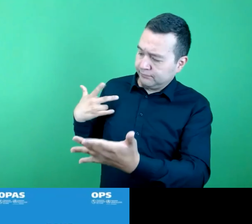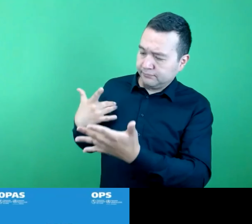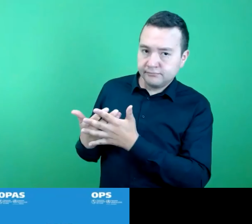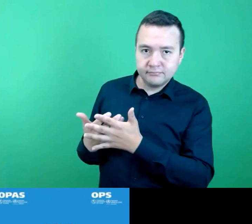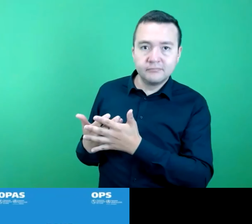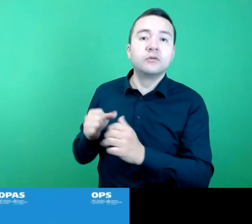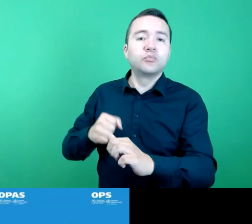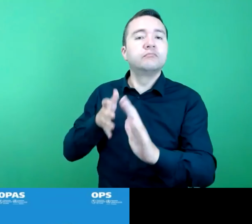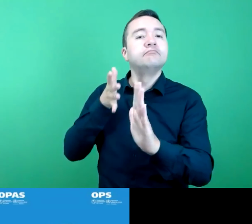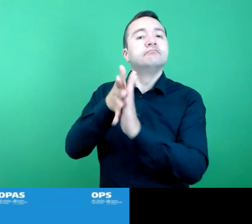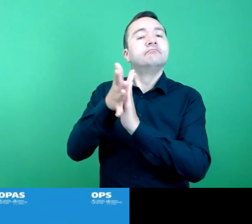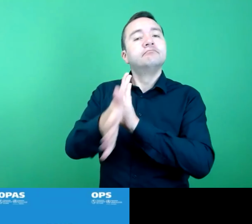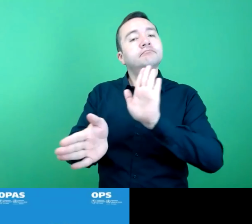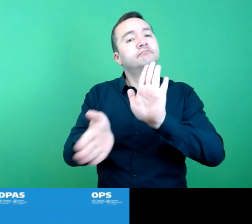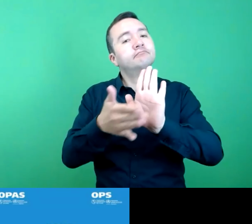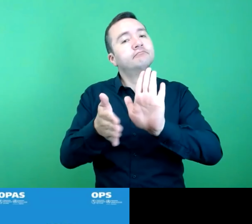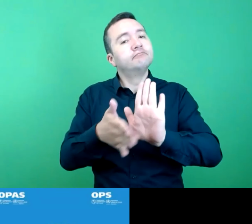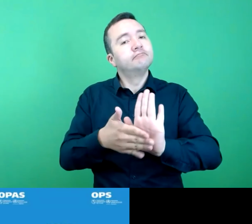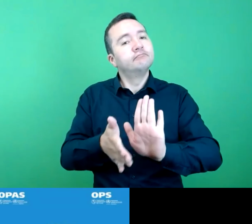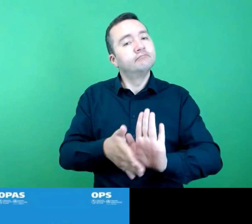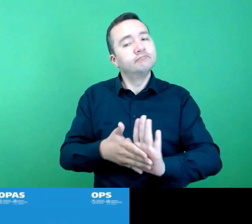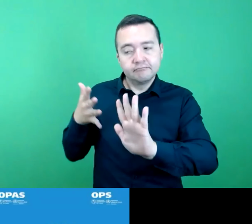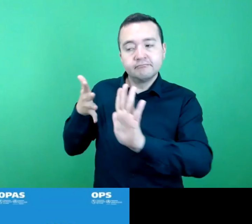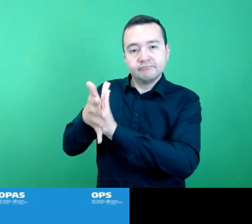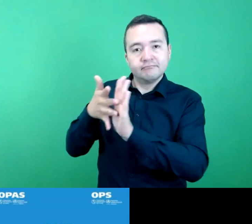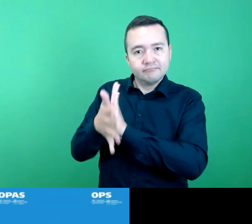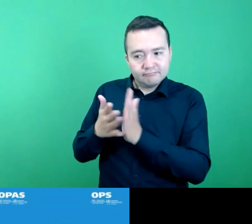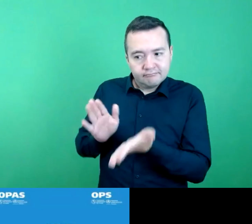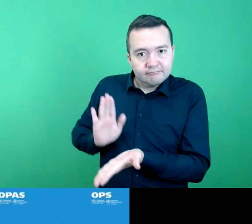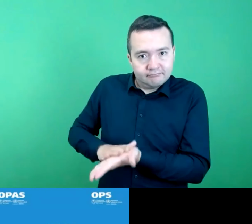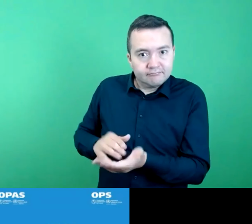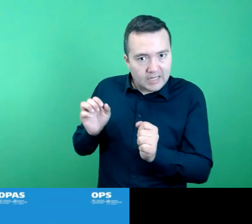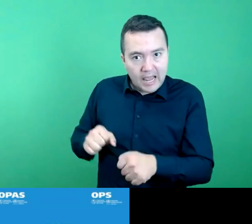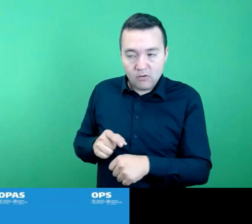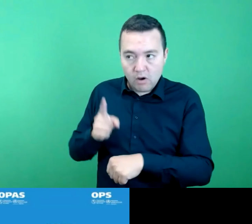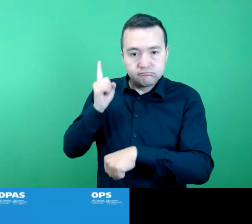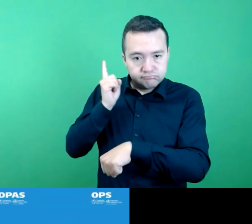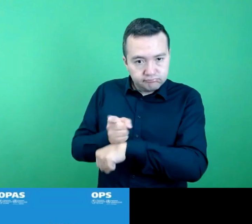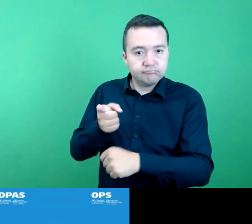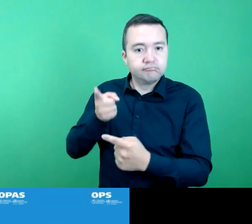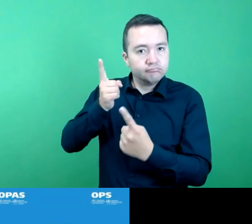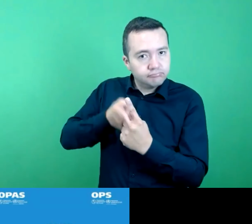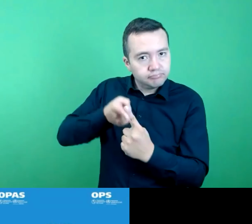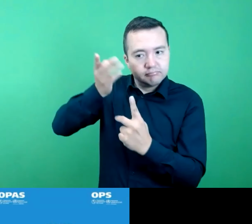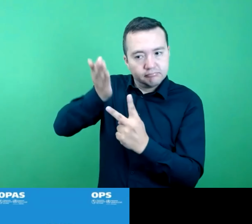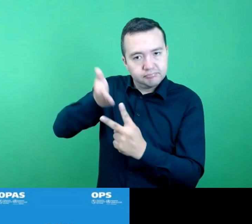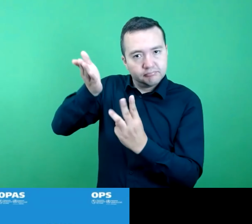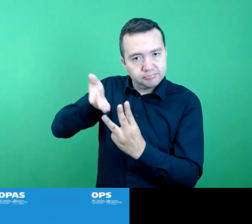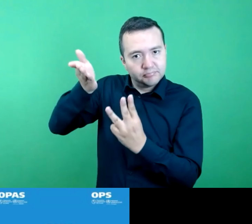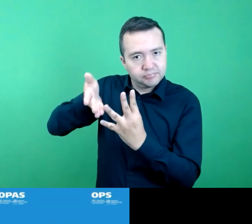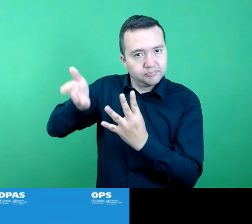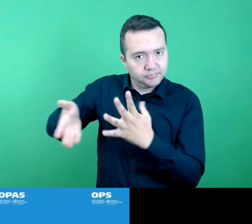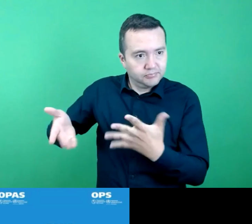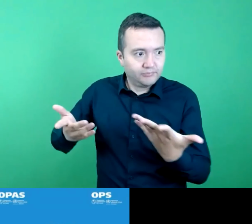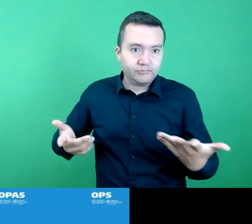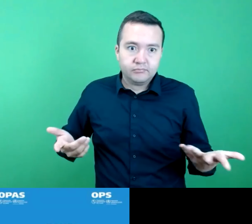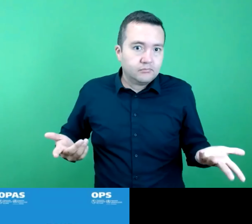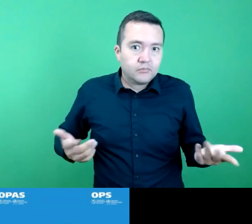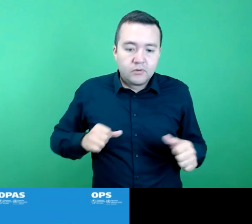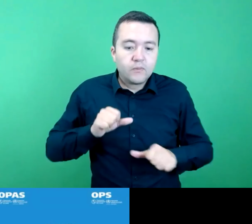buscando un acceso, universal y por sobre todo equitativo para todos, con la